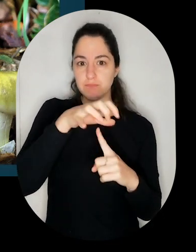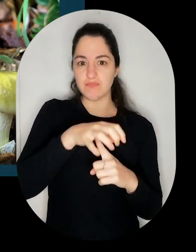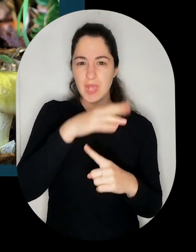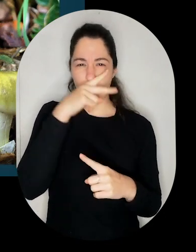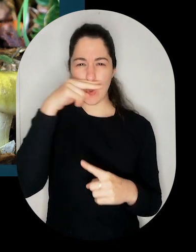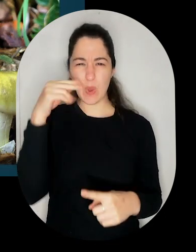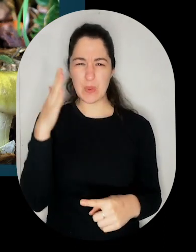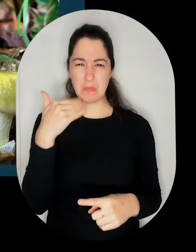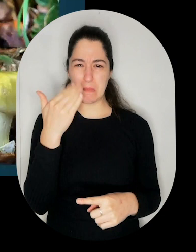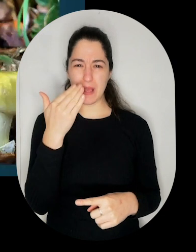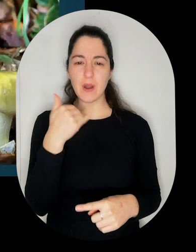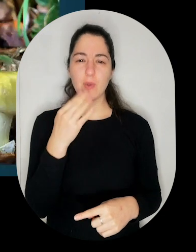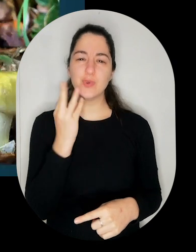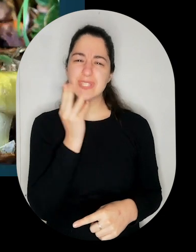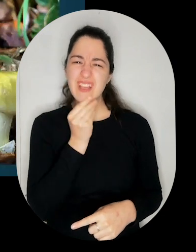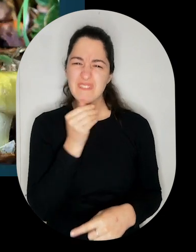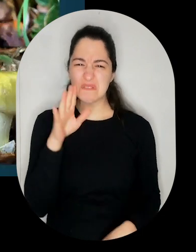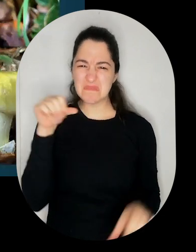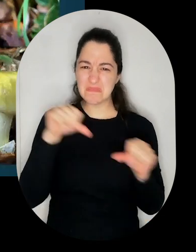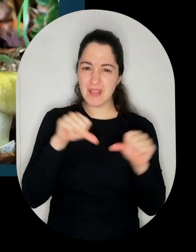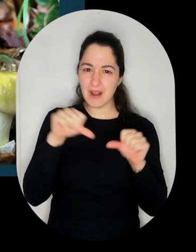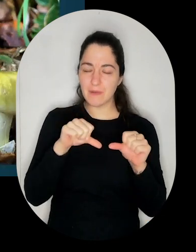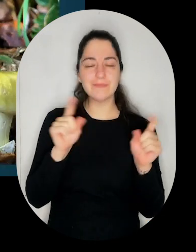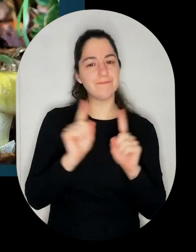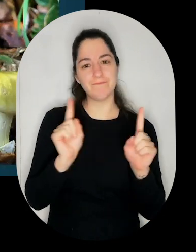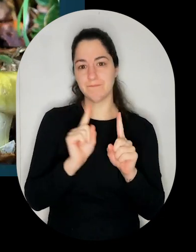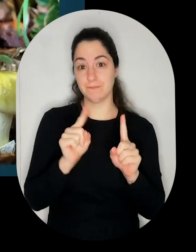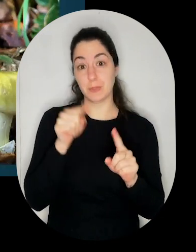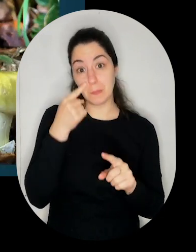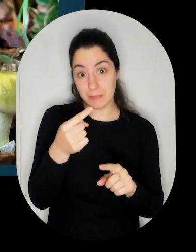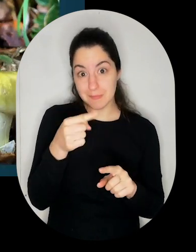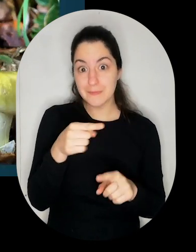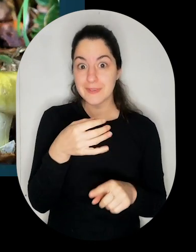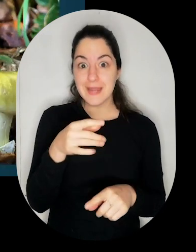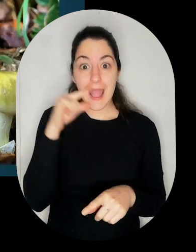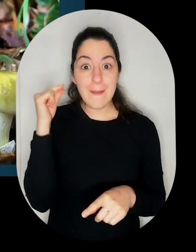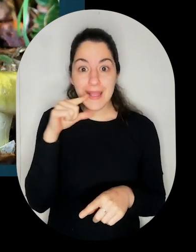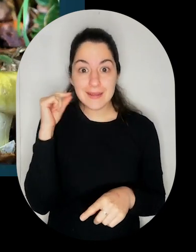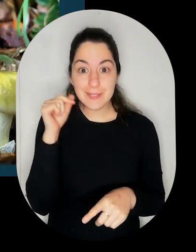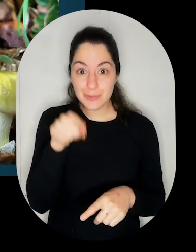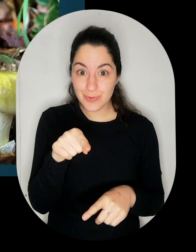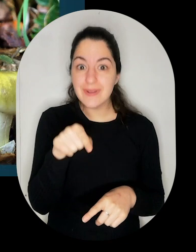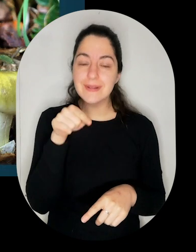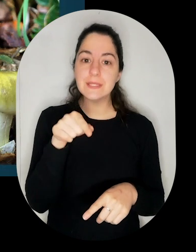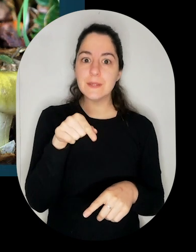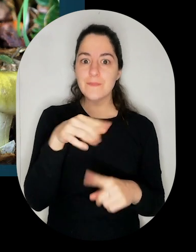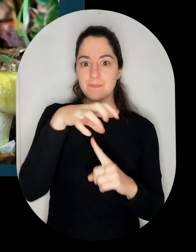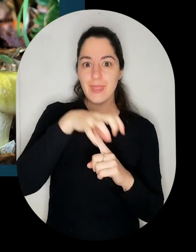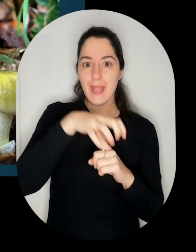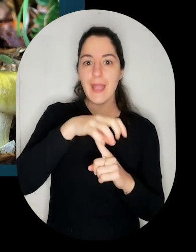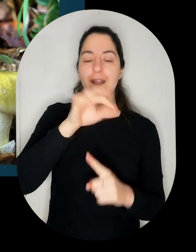setas tóxicas huelen mal o tienen mal sabor. Esto también es un mito, ciertamente. De hecho, el que tenemos acá abajito de color amarillo